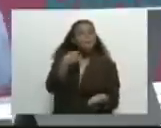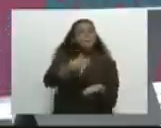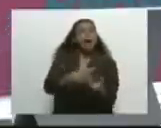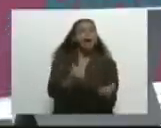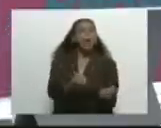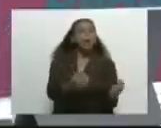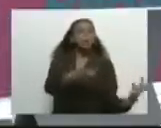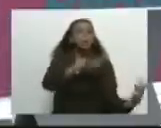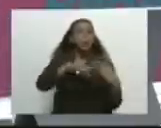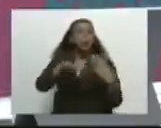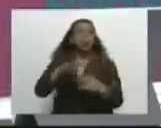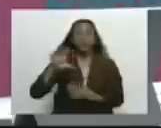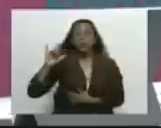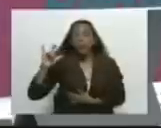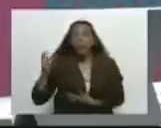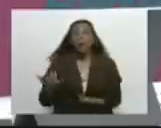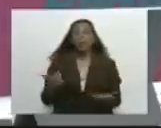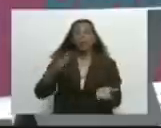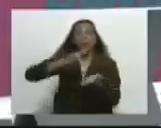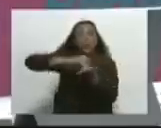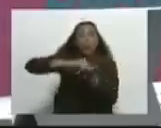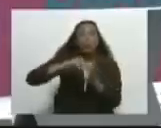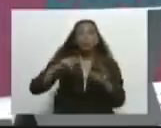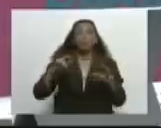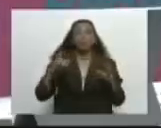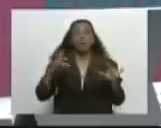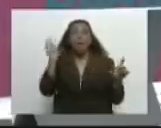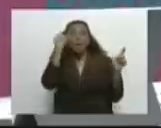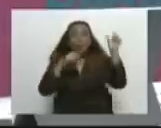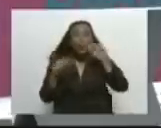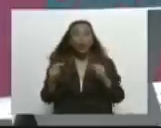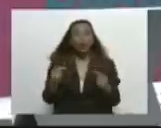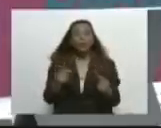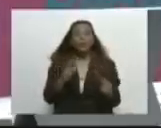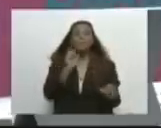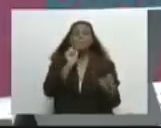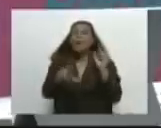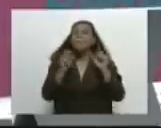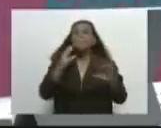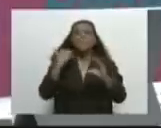para a través de las redes sociales hacer daño al alma venezolana,